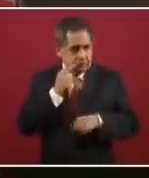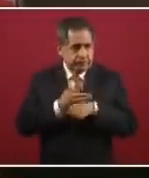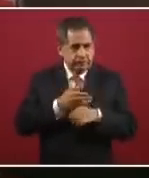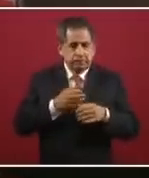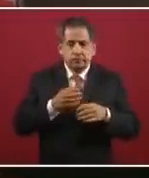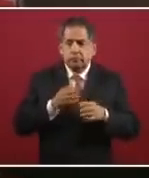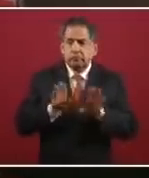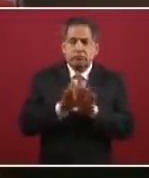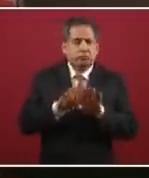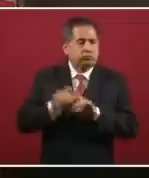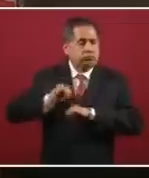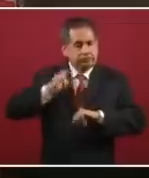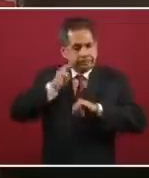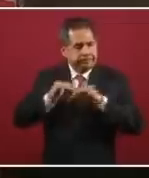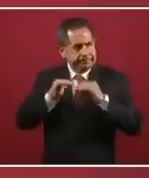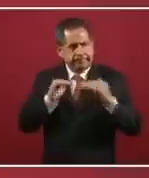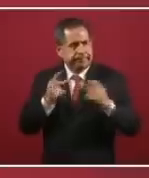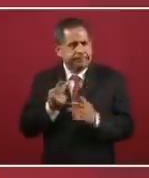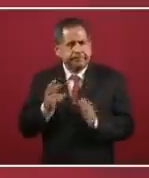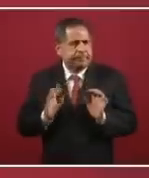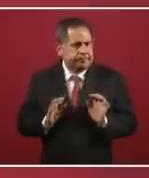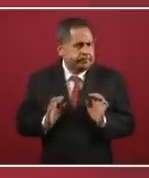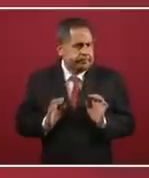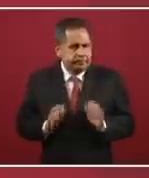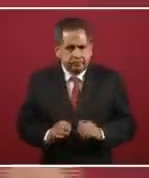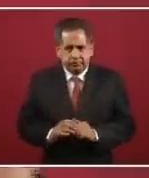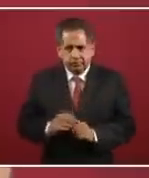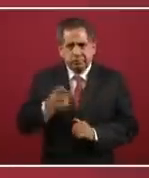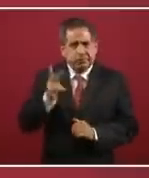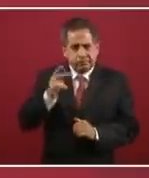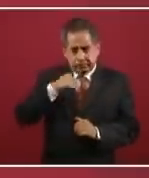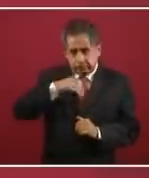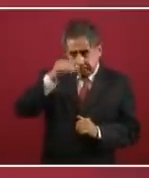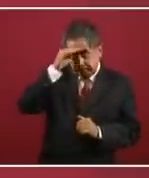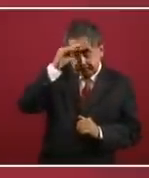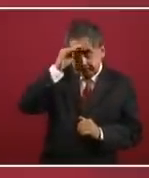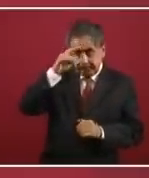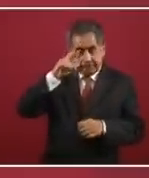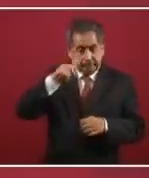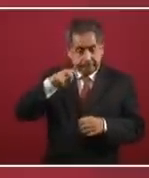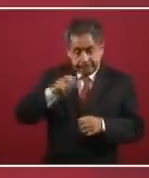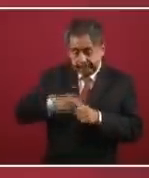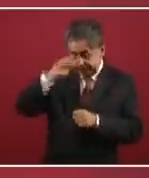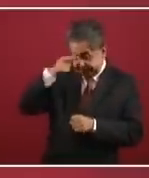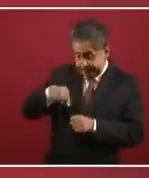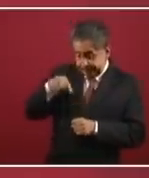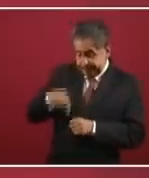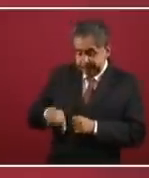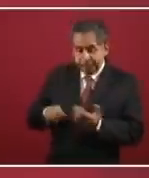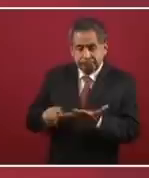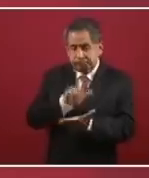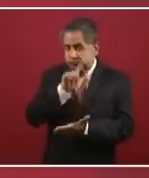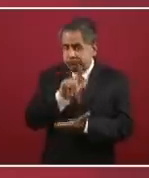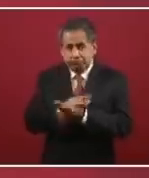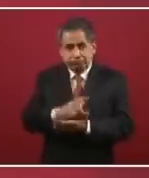de las competencias que actualmente tiene, y considerando que en México es ilegal